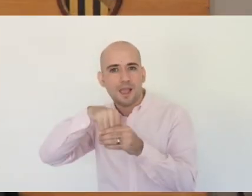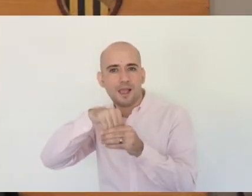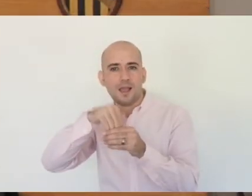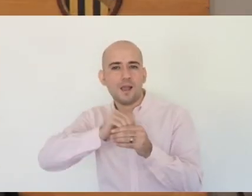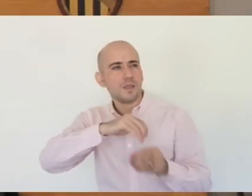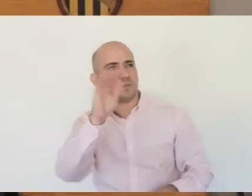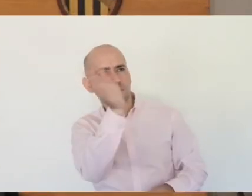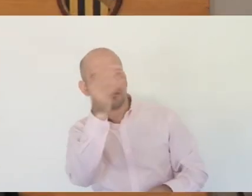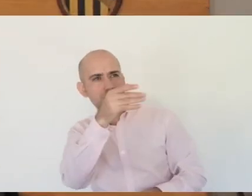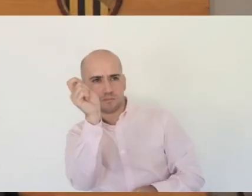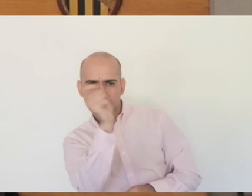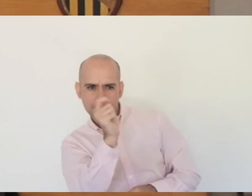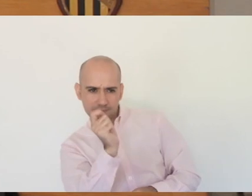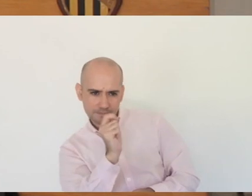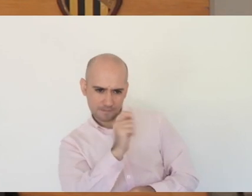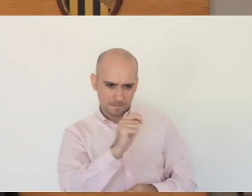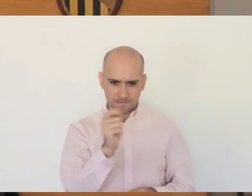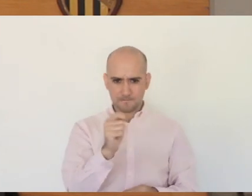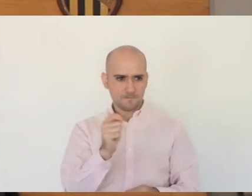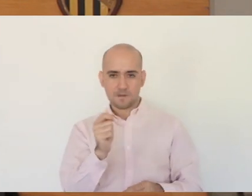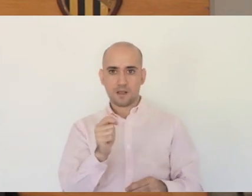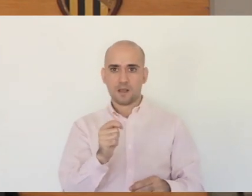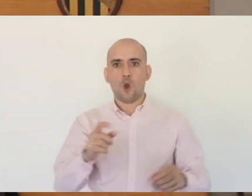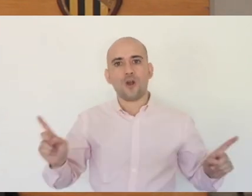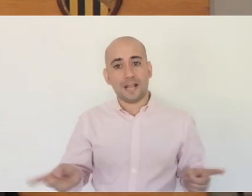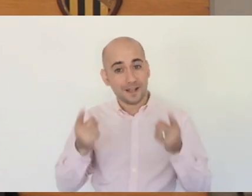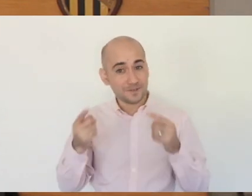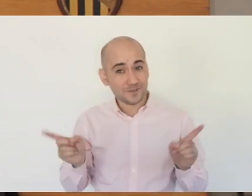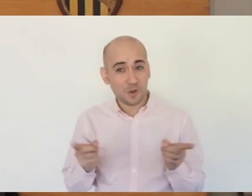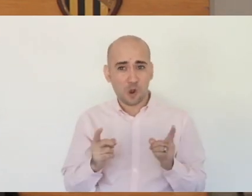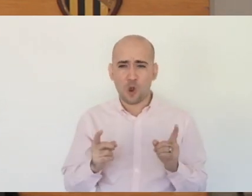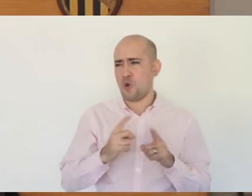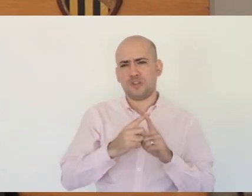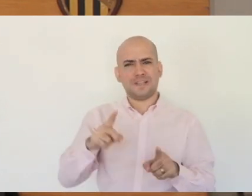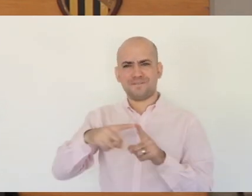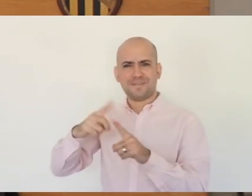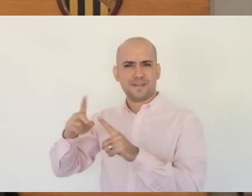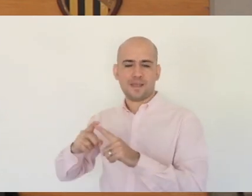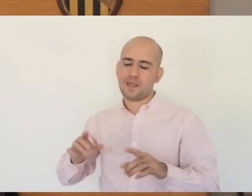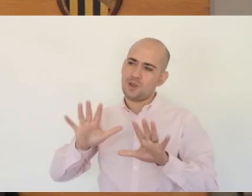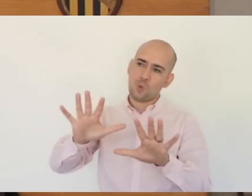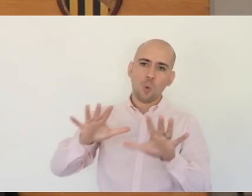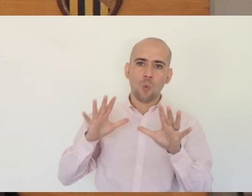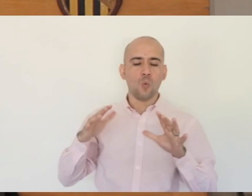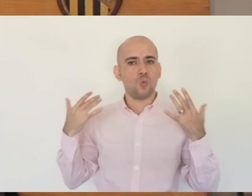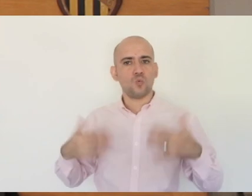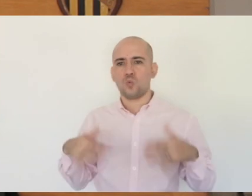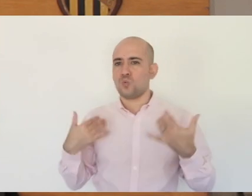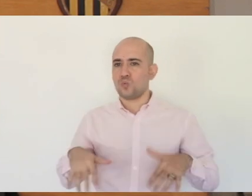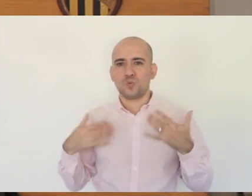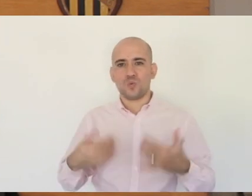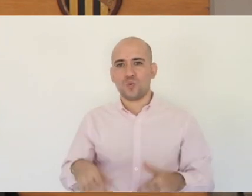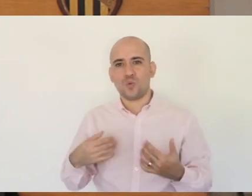El arte es para el alma, lo que el oxígeno para el cuerpo. Entendiendo por ello quizás crear